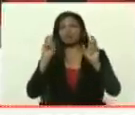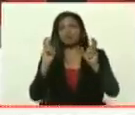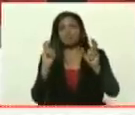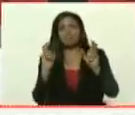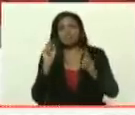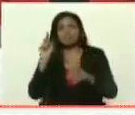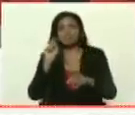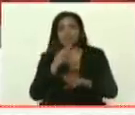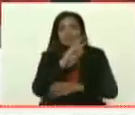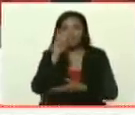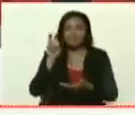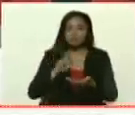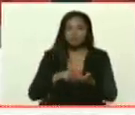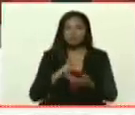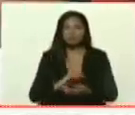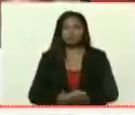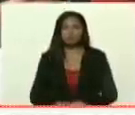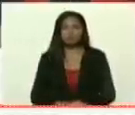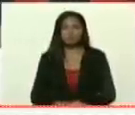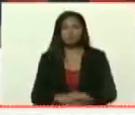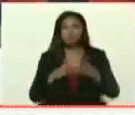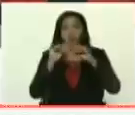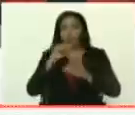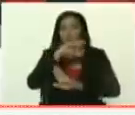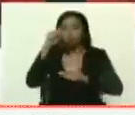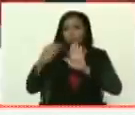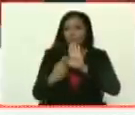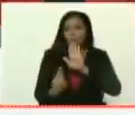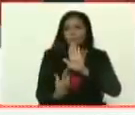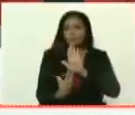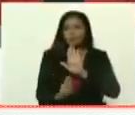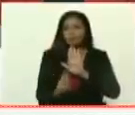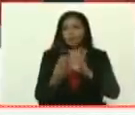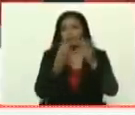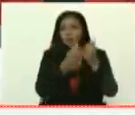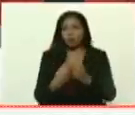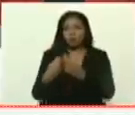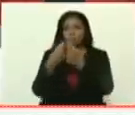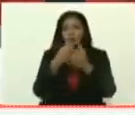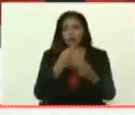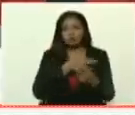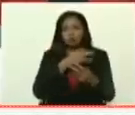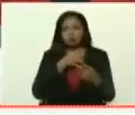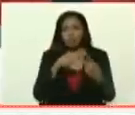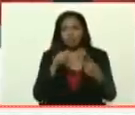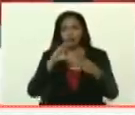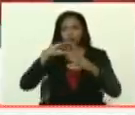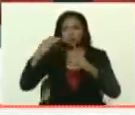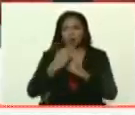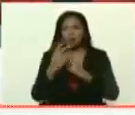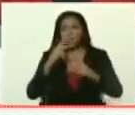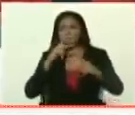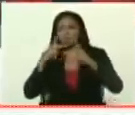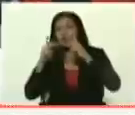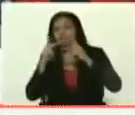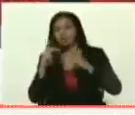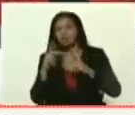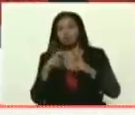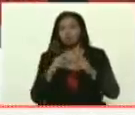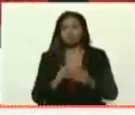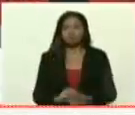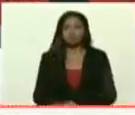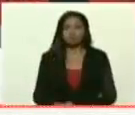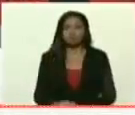necesidad nacional. Todos, económicos, sociales, culturales, políticos, de todo